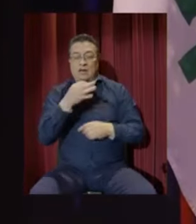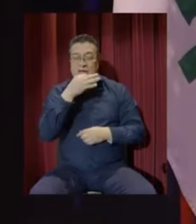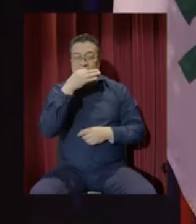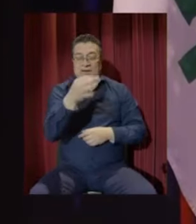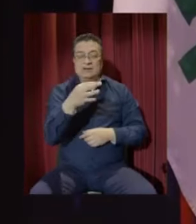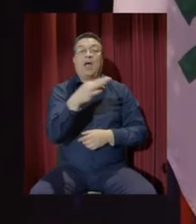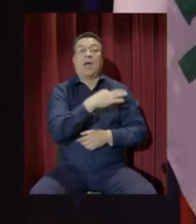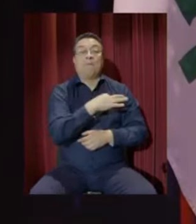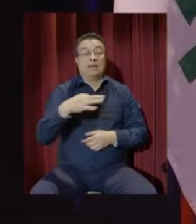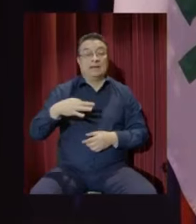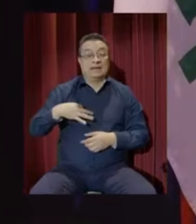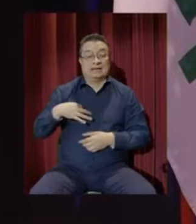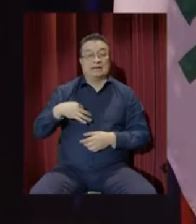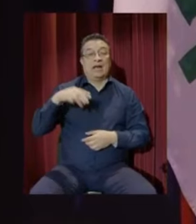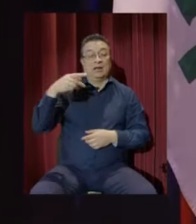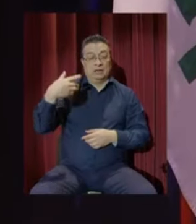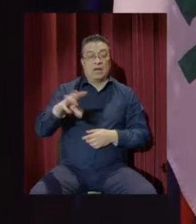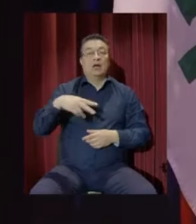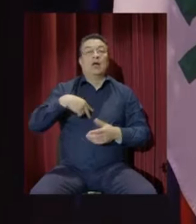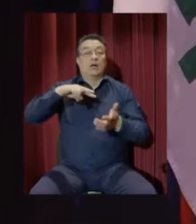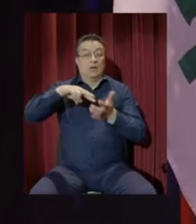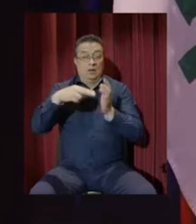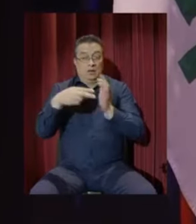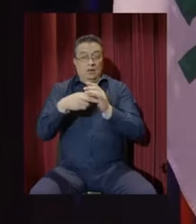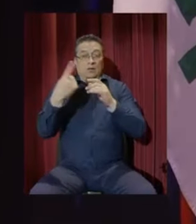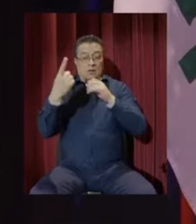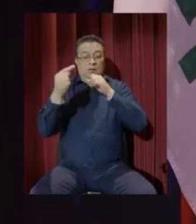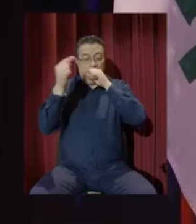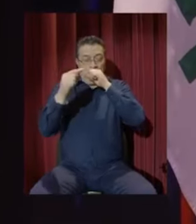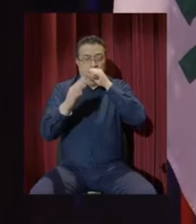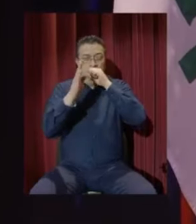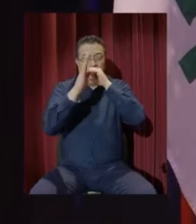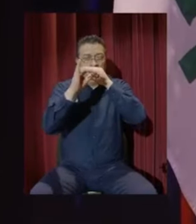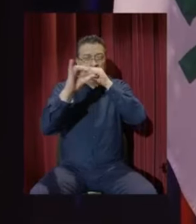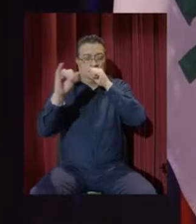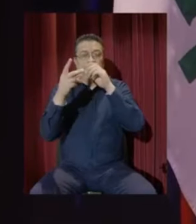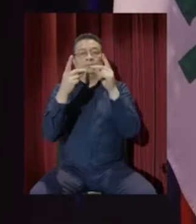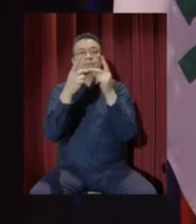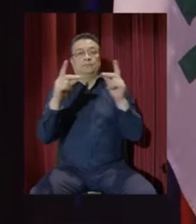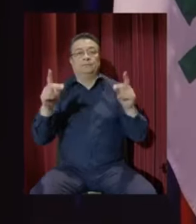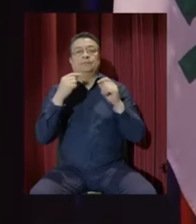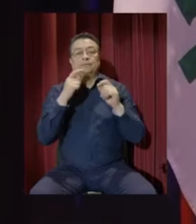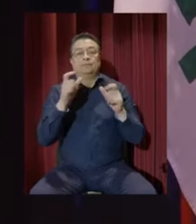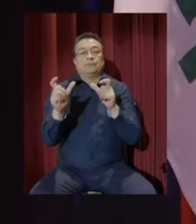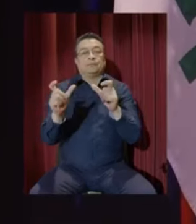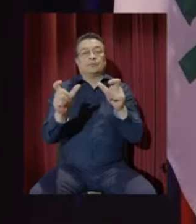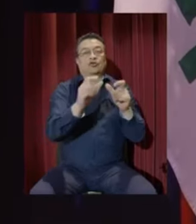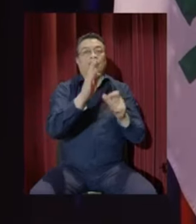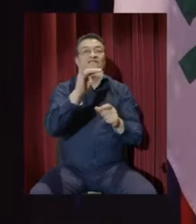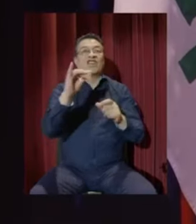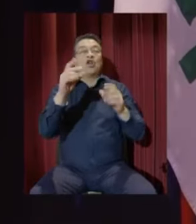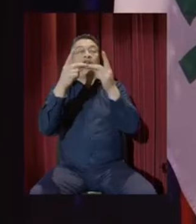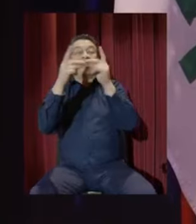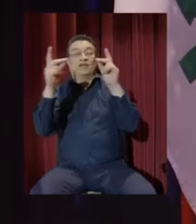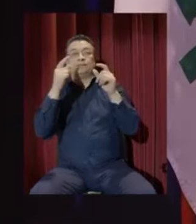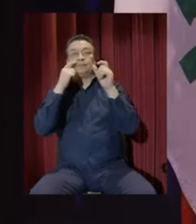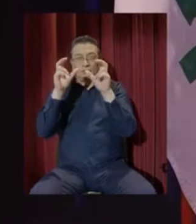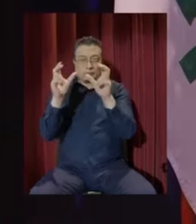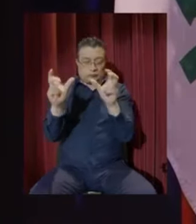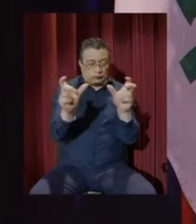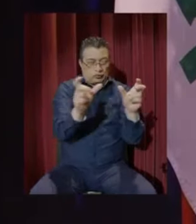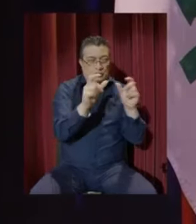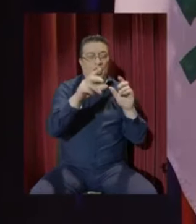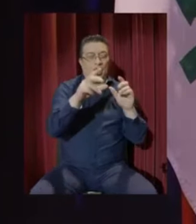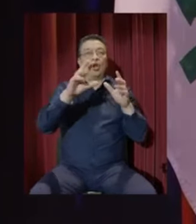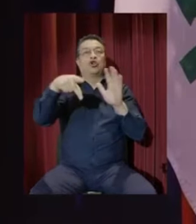maisa rojas esta triple crisis una de ellas es de biodiversidad y el control de la biodiversidad es por controlar también la